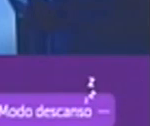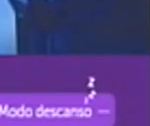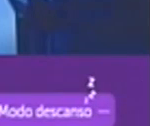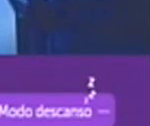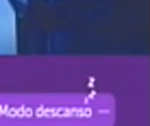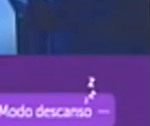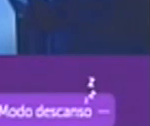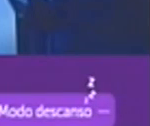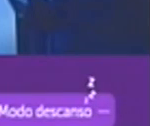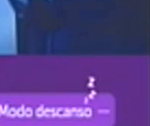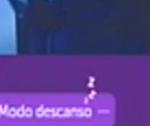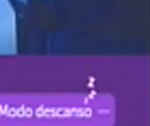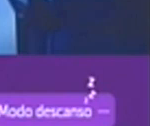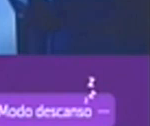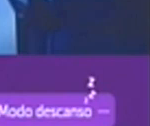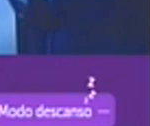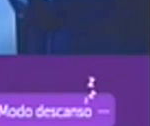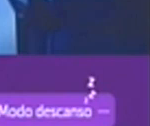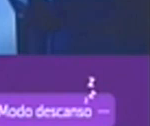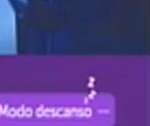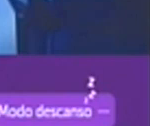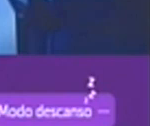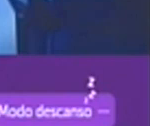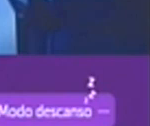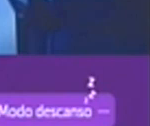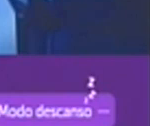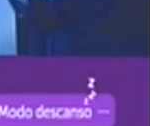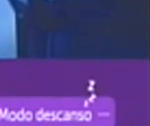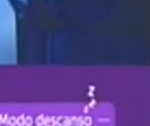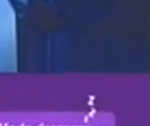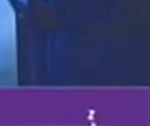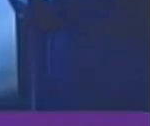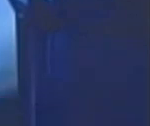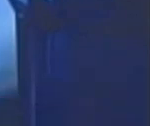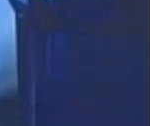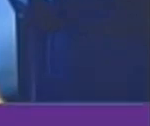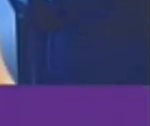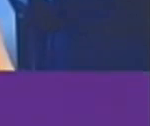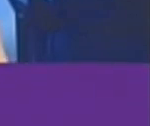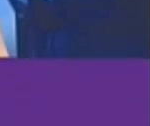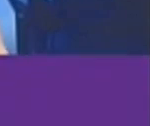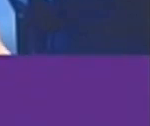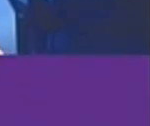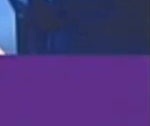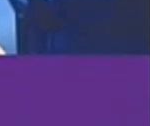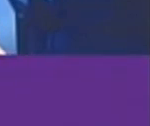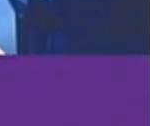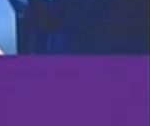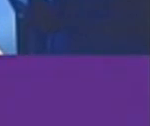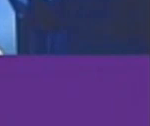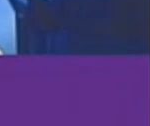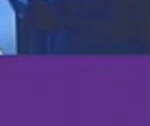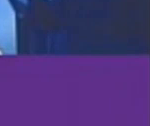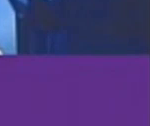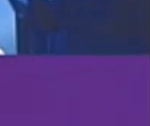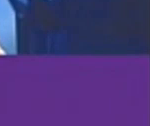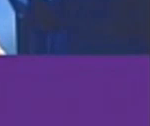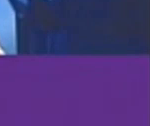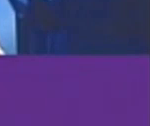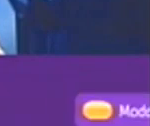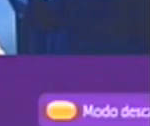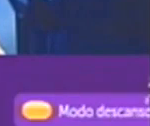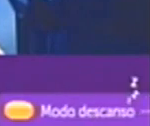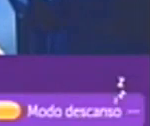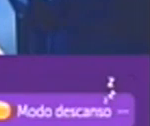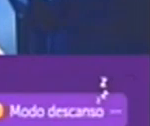farmacéutico. Y cuando son las 8 de la noche con 56 minutos, vamos a saludar al periodista Aldair Tadeo. Él